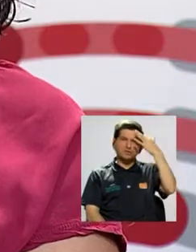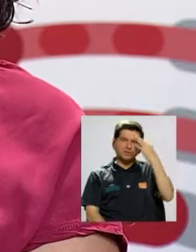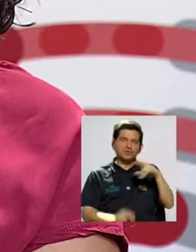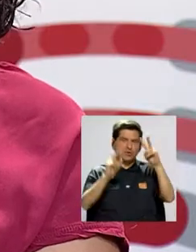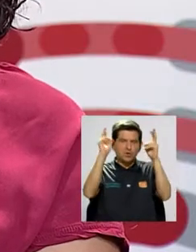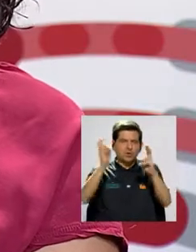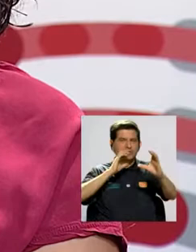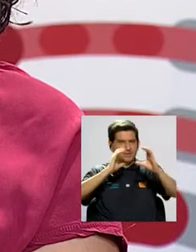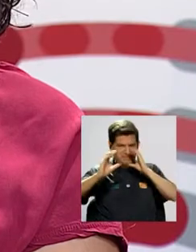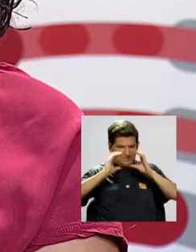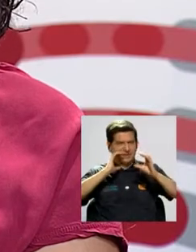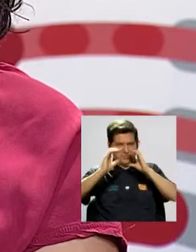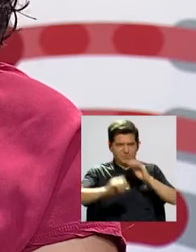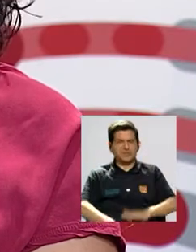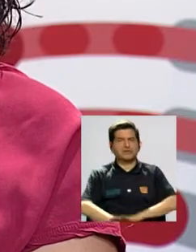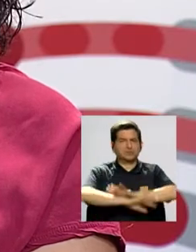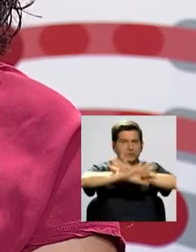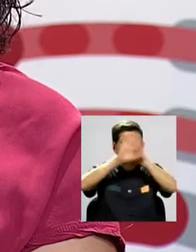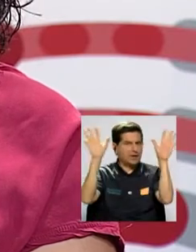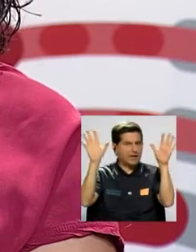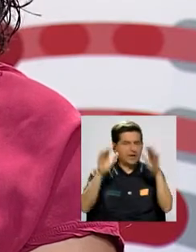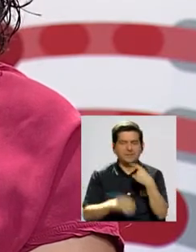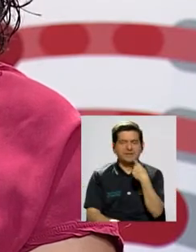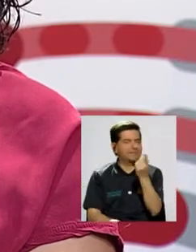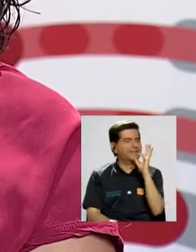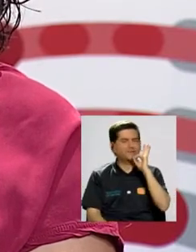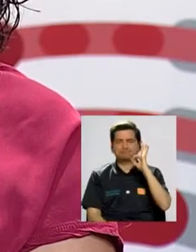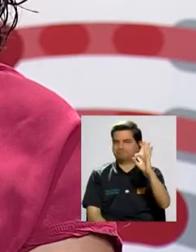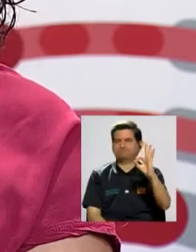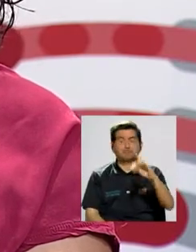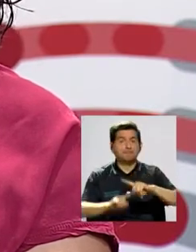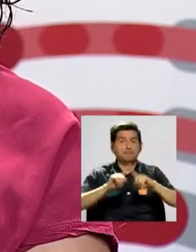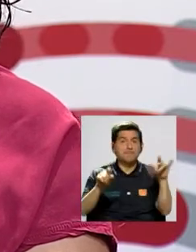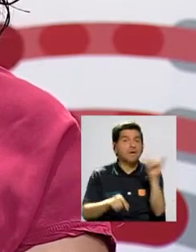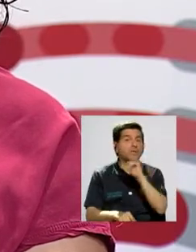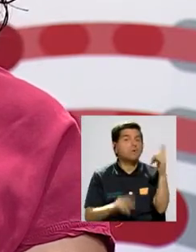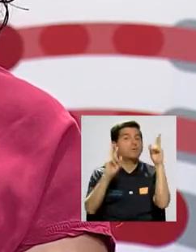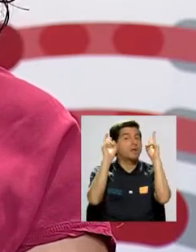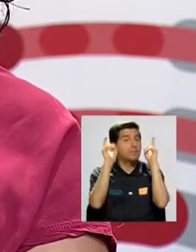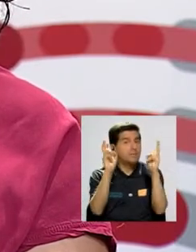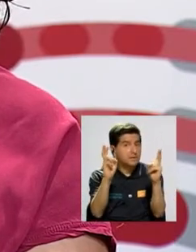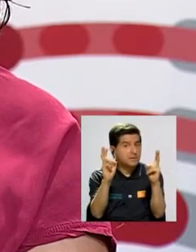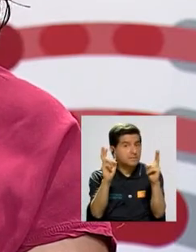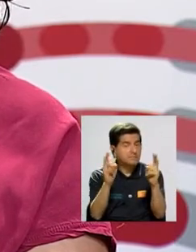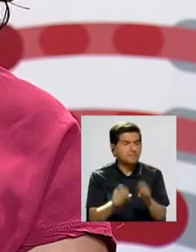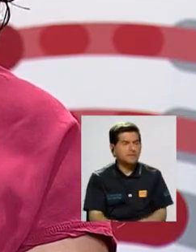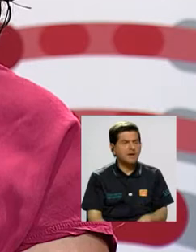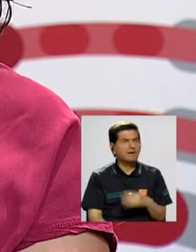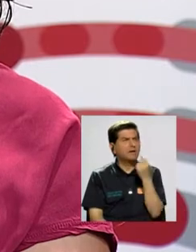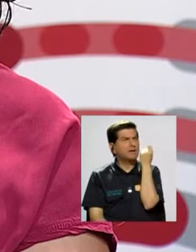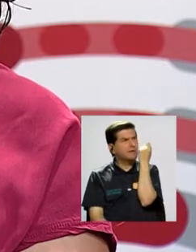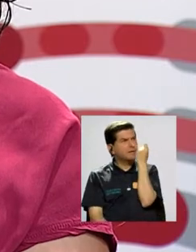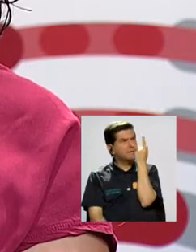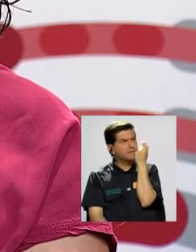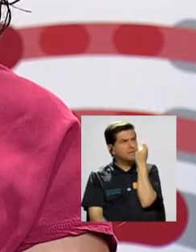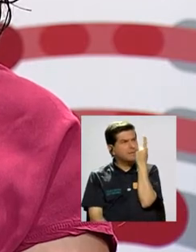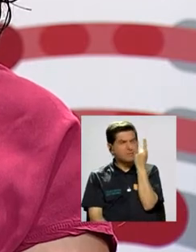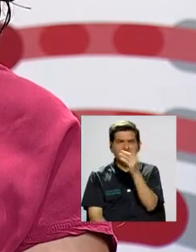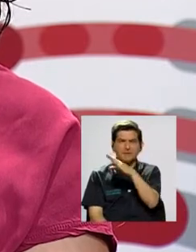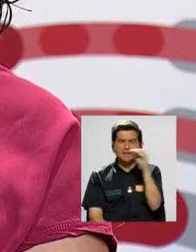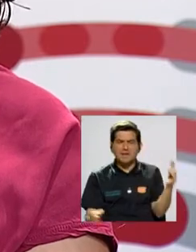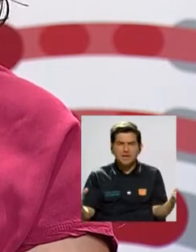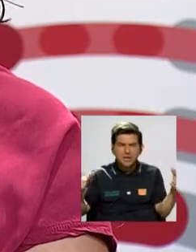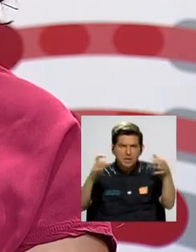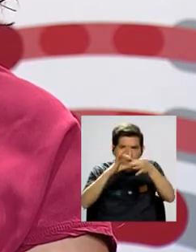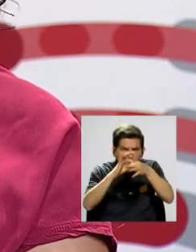tema de comunicación, que claramente no se comunica bien, pero creo que también hay un tema de cómo se interpreta y cómo